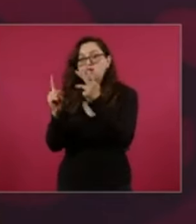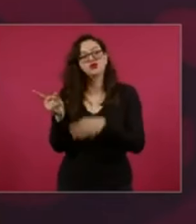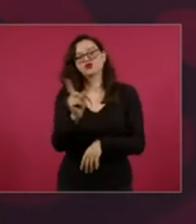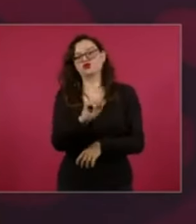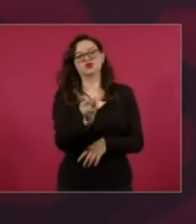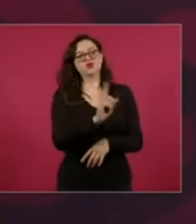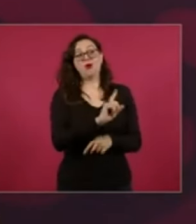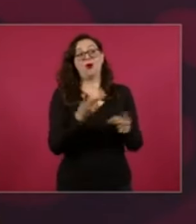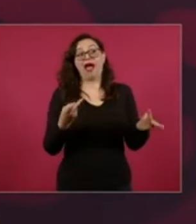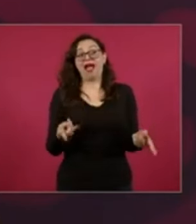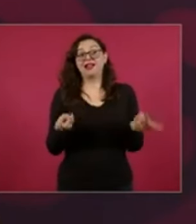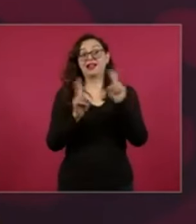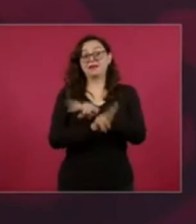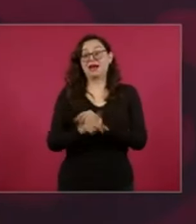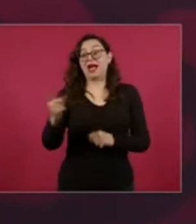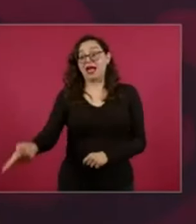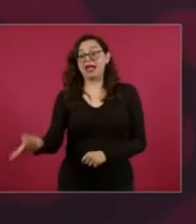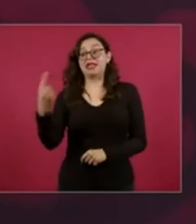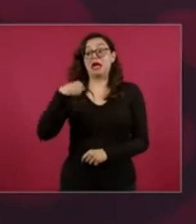dando consejos a